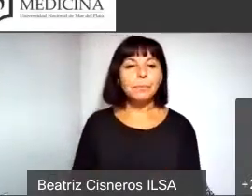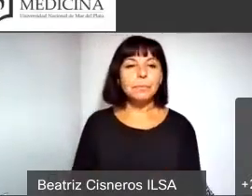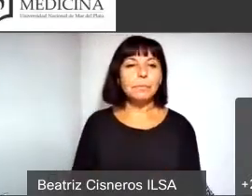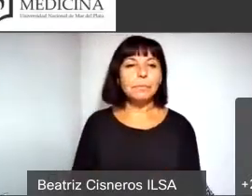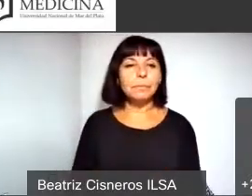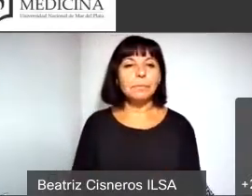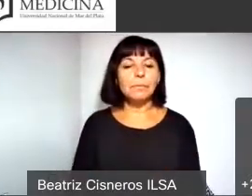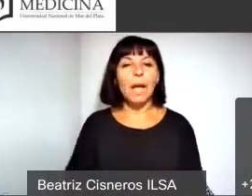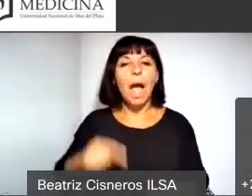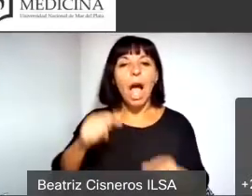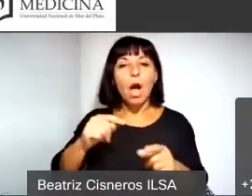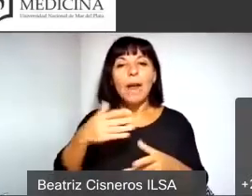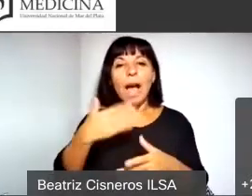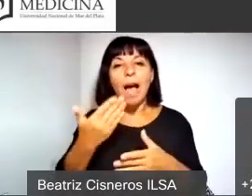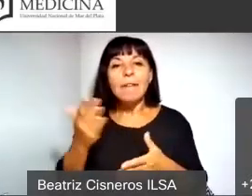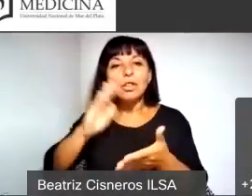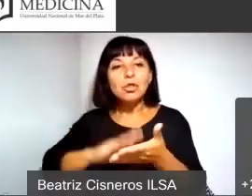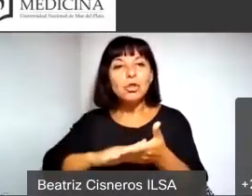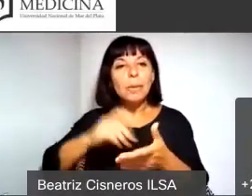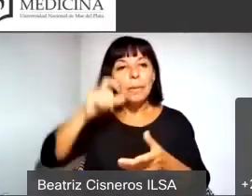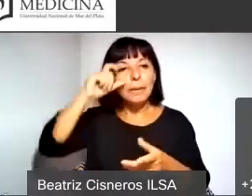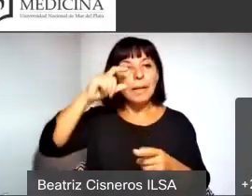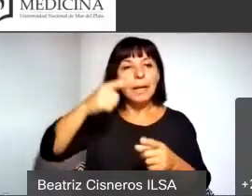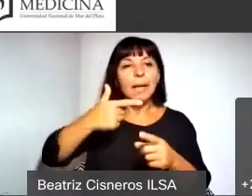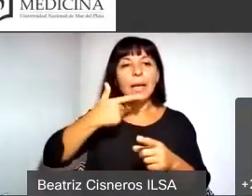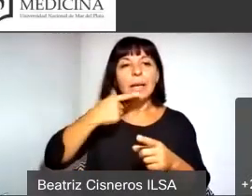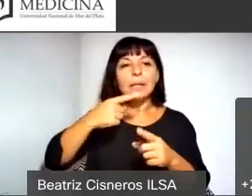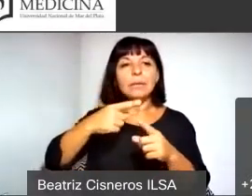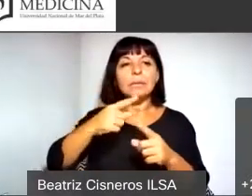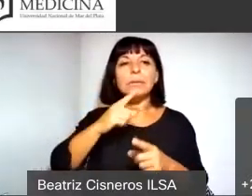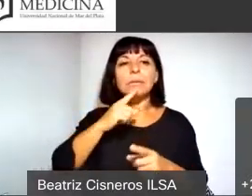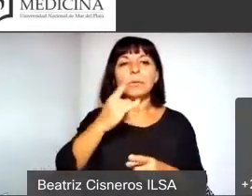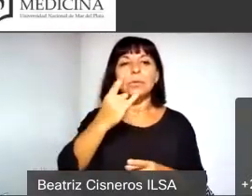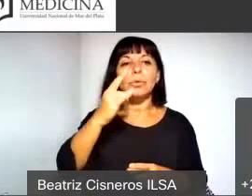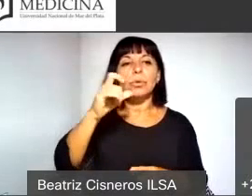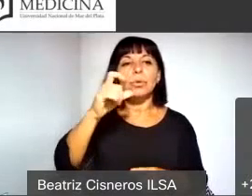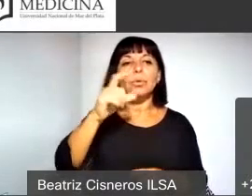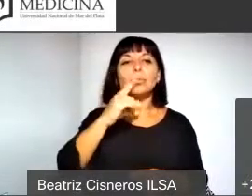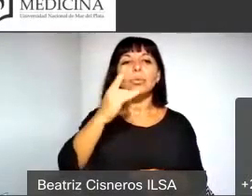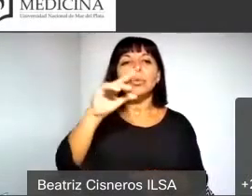Bueno, vamos a hablar un poco de la estructura de la célula eucariota animal.